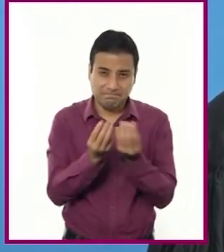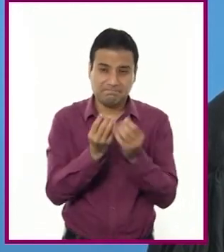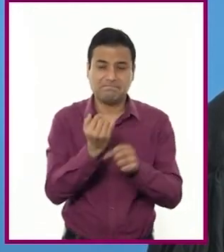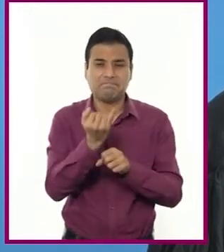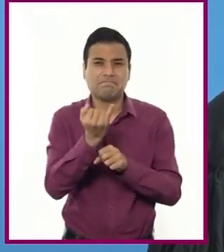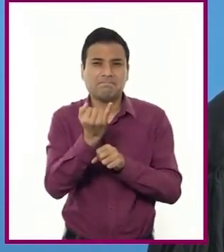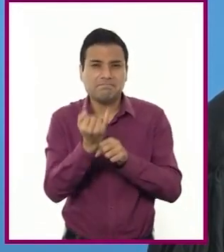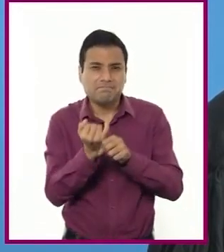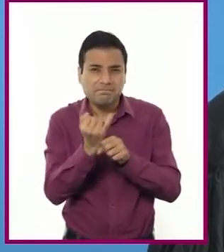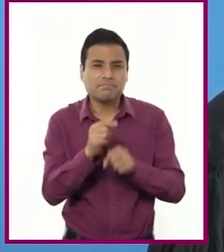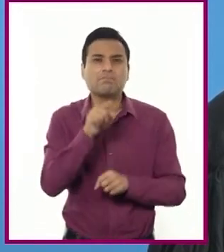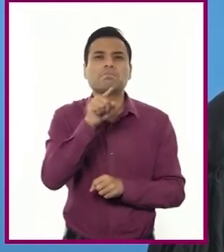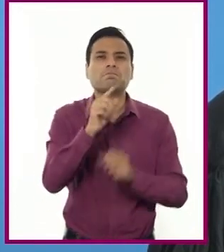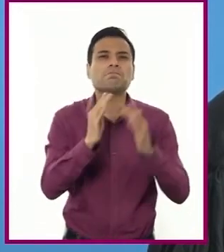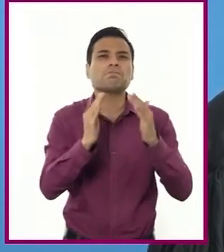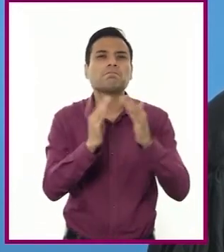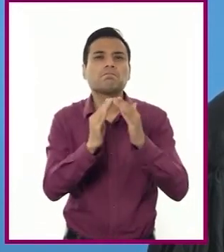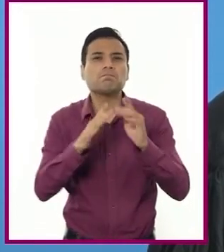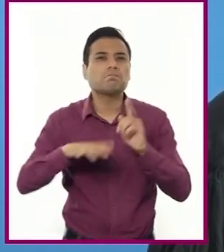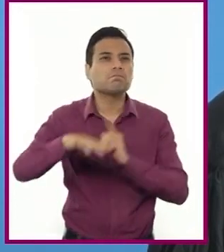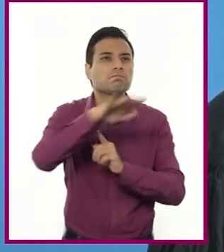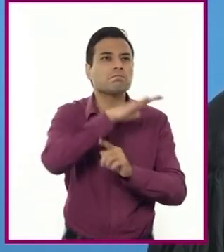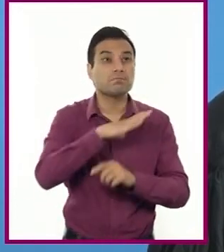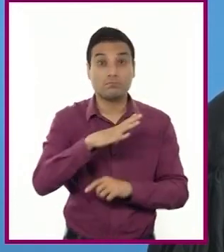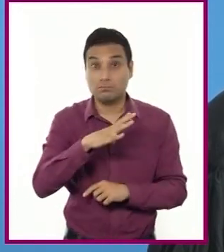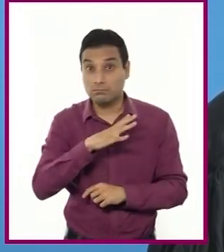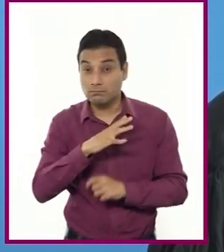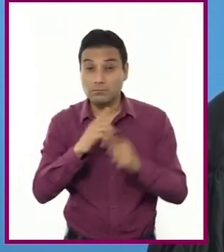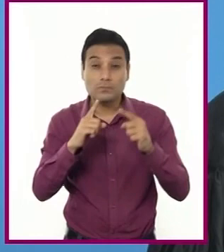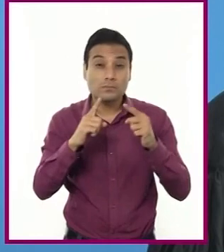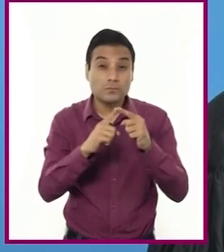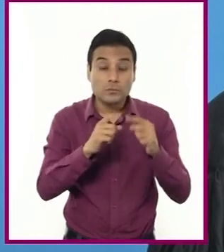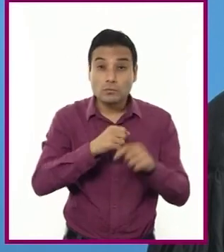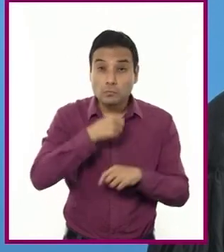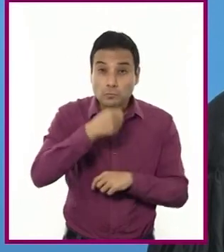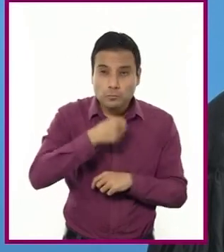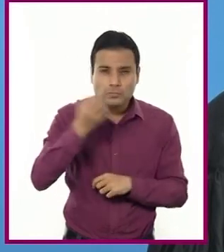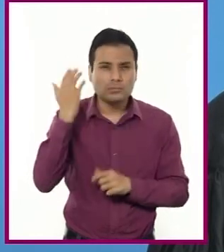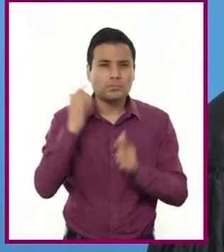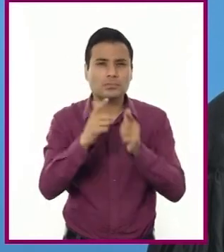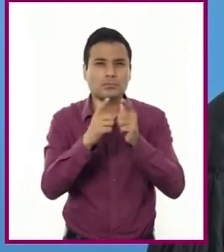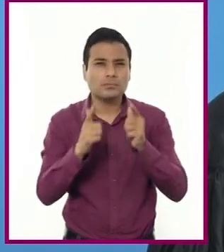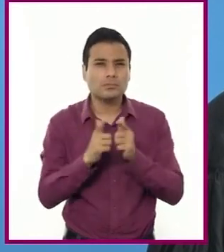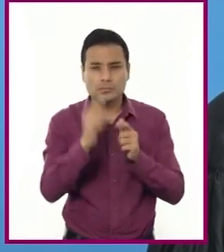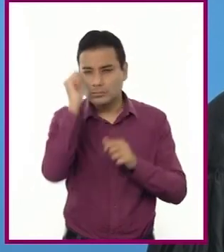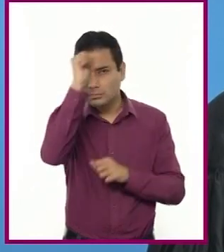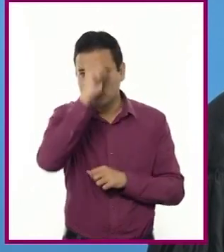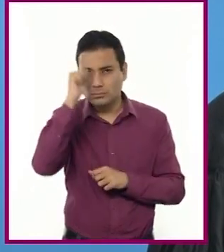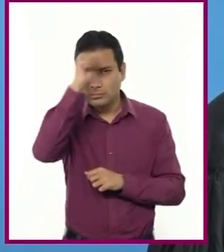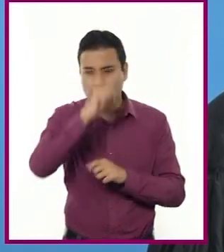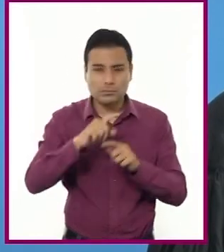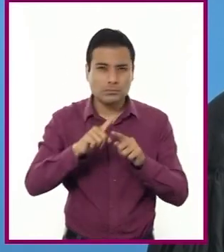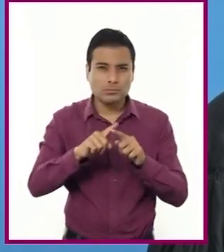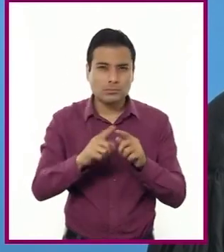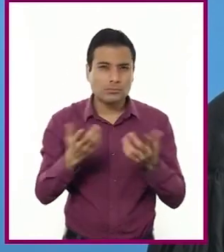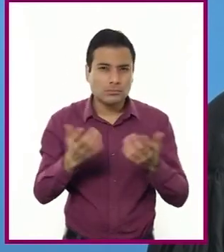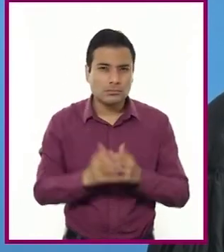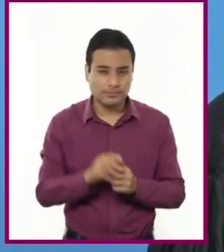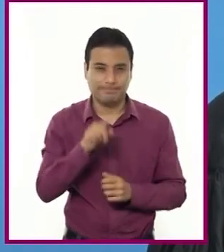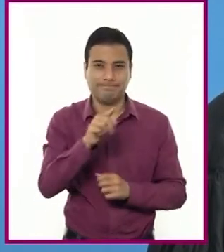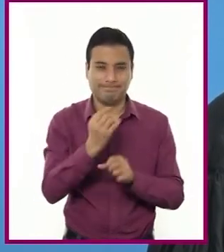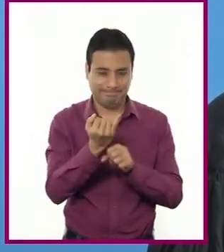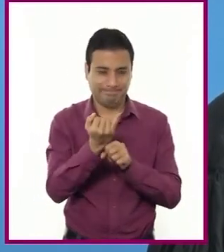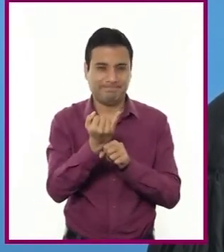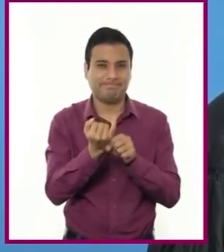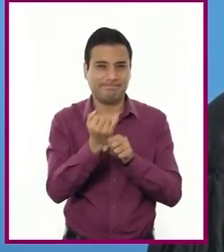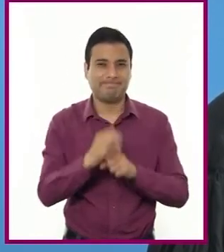donde viven si es que existe algún exconvento cerca y a qué orden religiosa pertenece o pertenecía. Cuando sea posible,